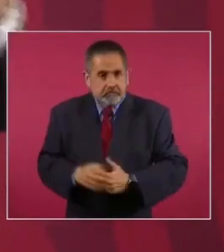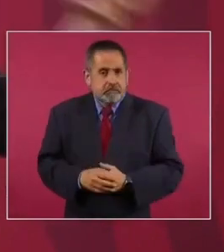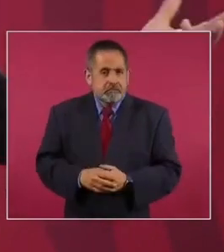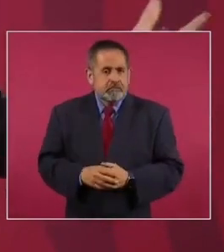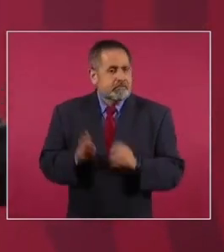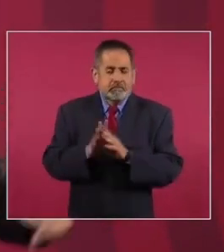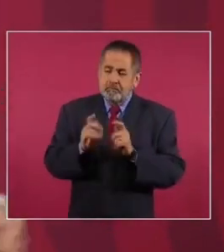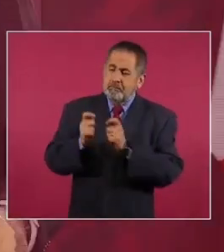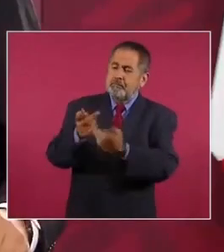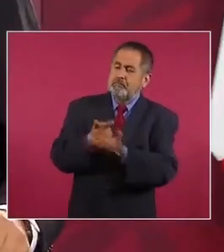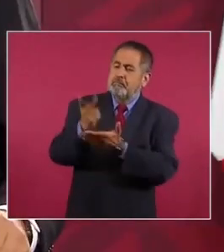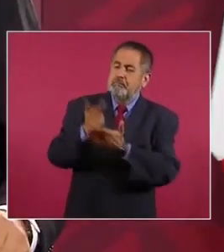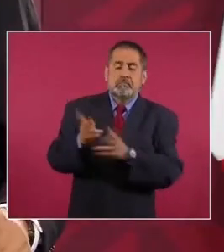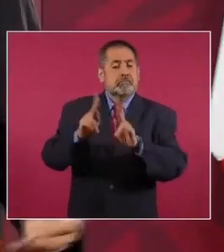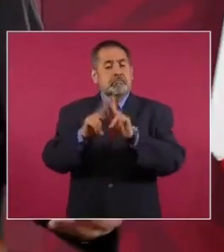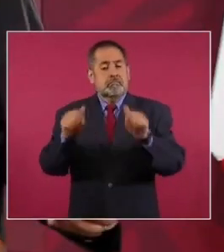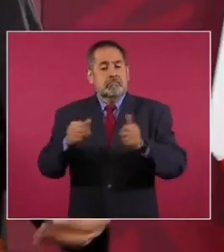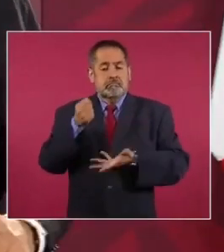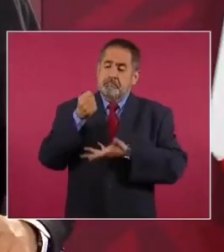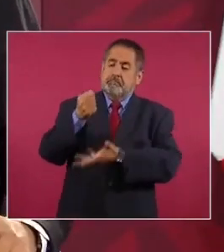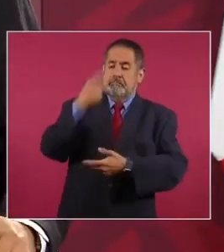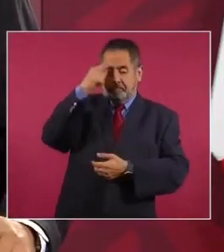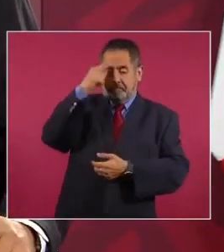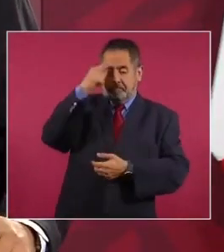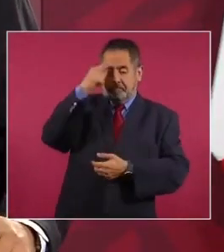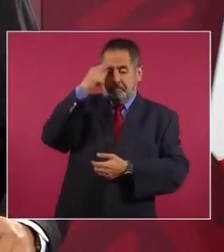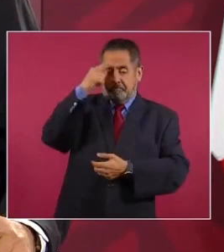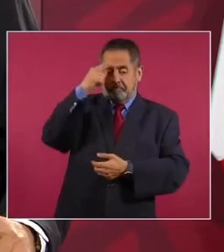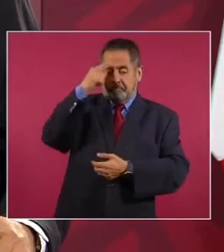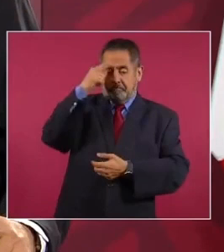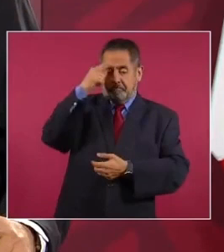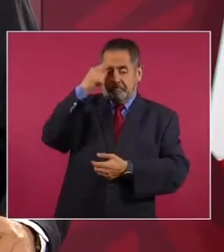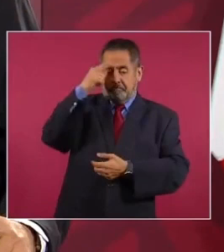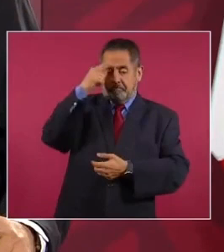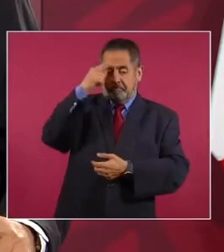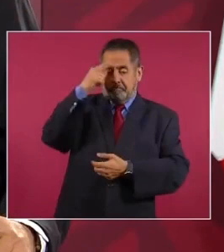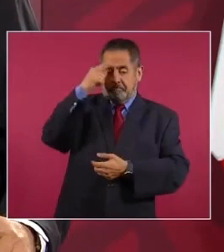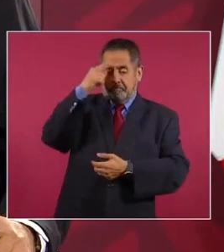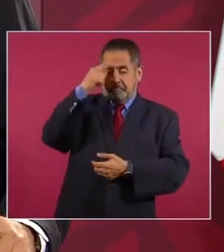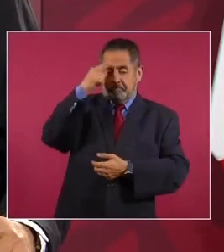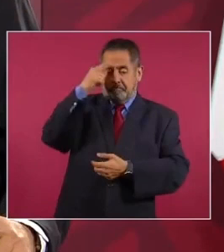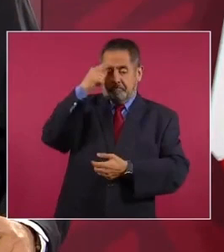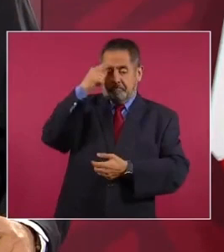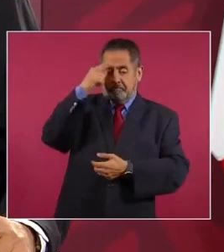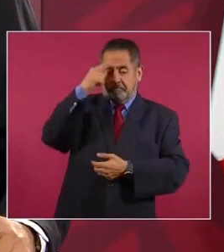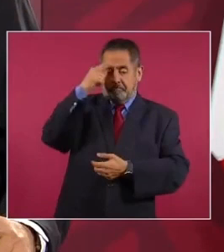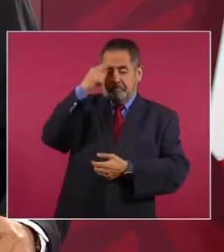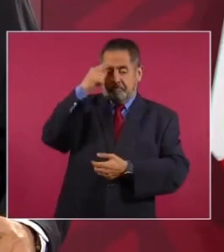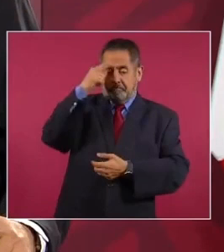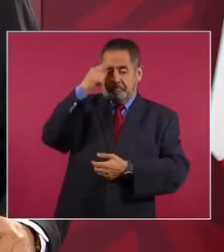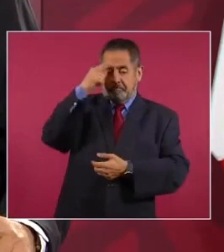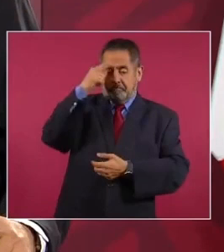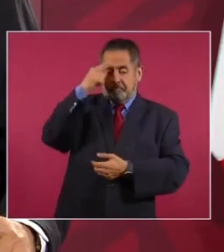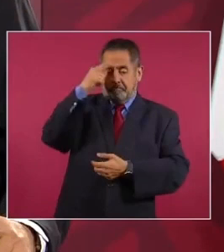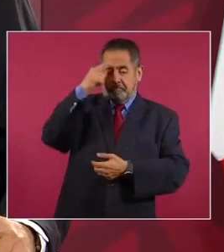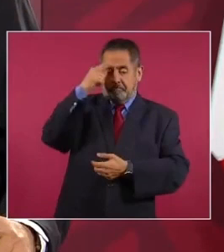a recibir el Nobel de la paz Yo te explico porque él no inició el conflicto